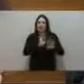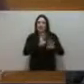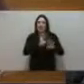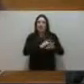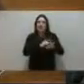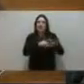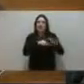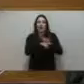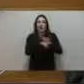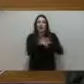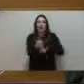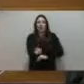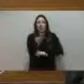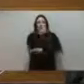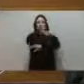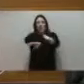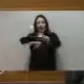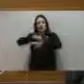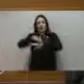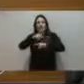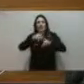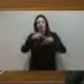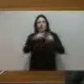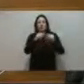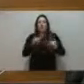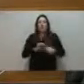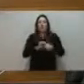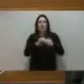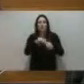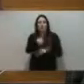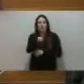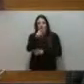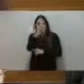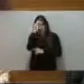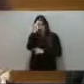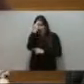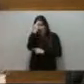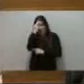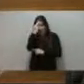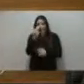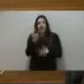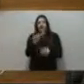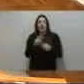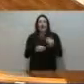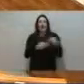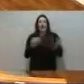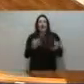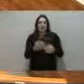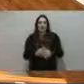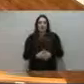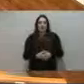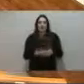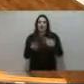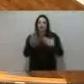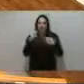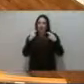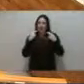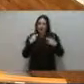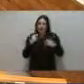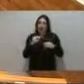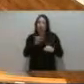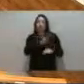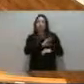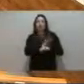Gestión Portuaria Litoral del Principado de Asturias en relación al puerto de Candás? Gracias, señoría. Señora consejera, está en el uso de la